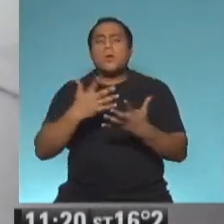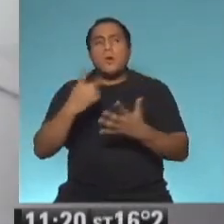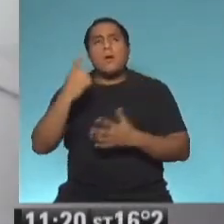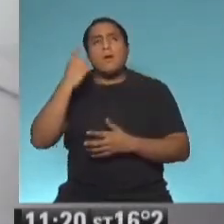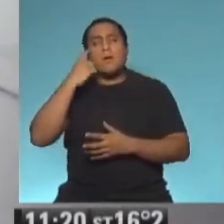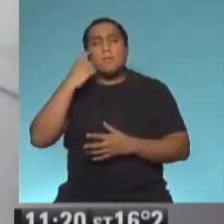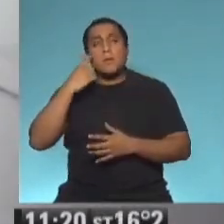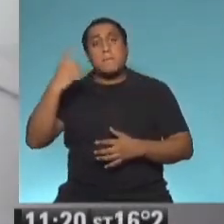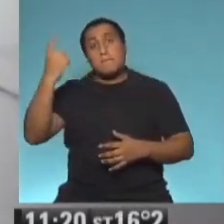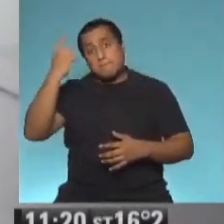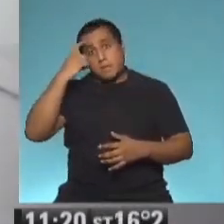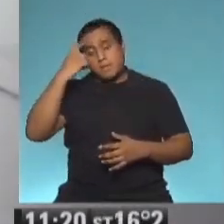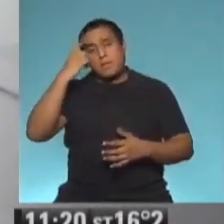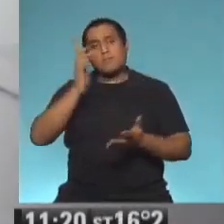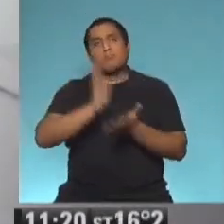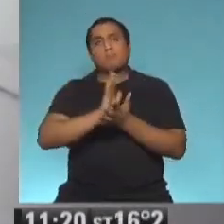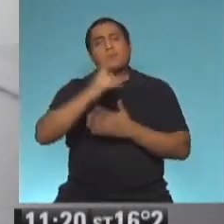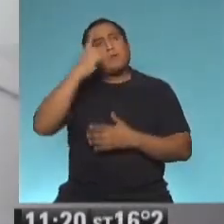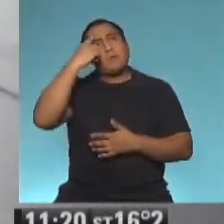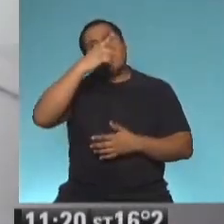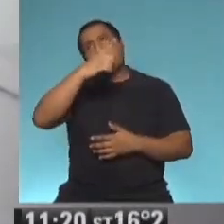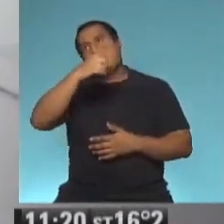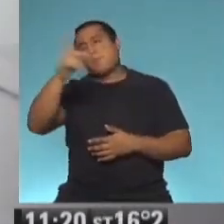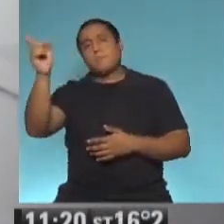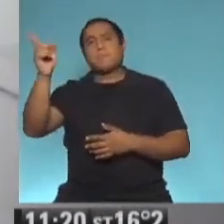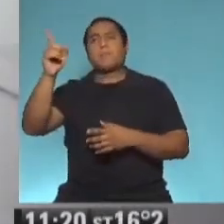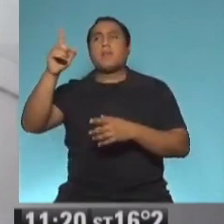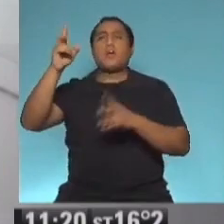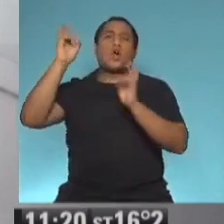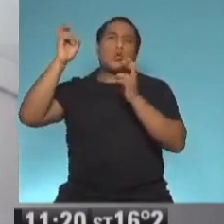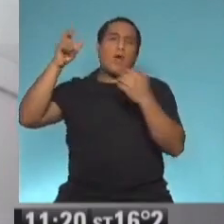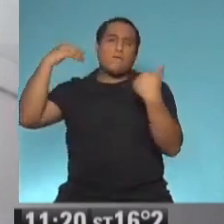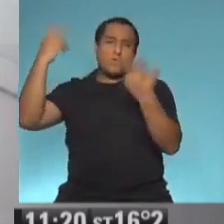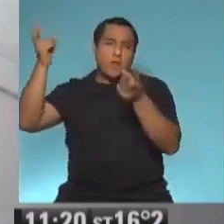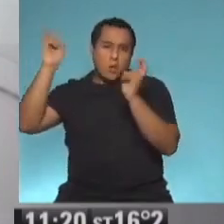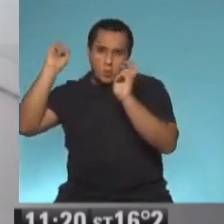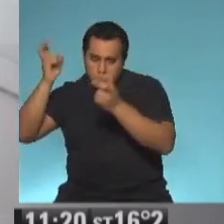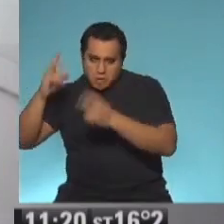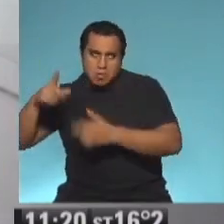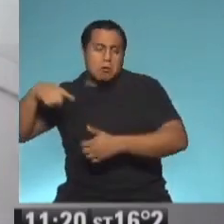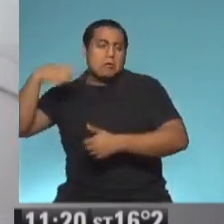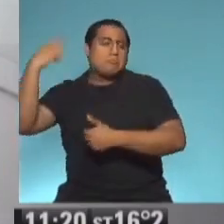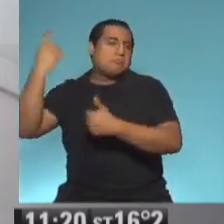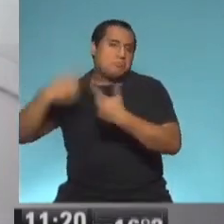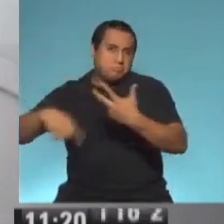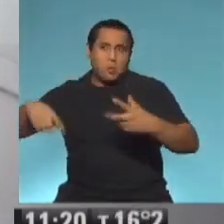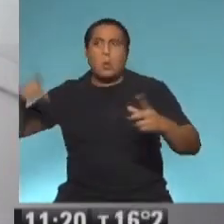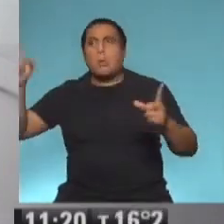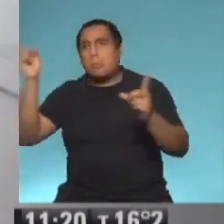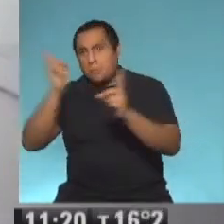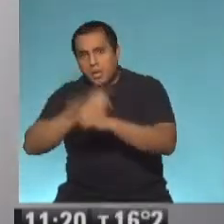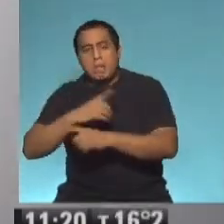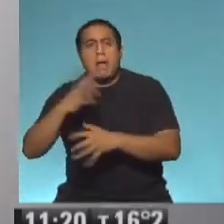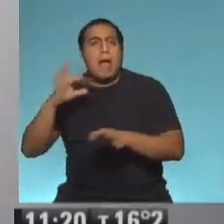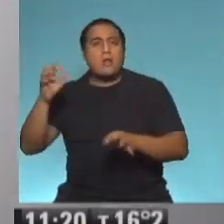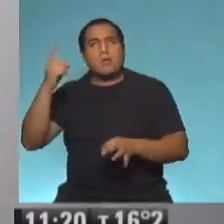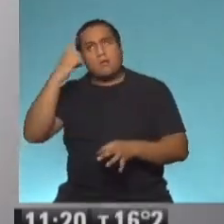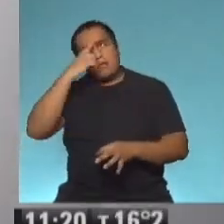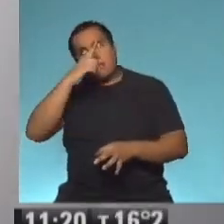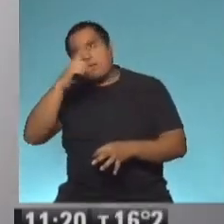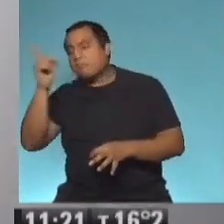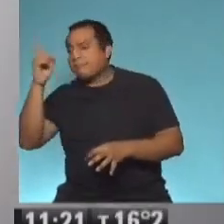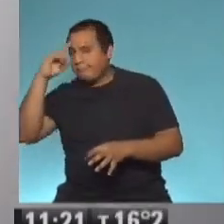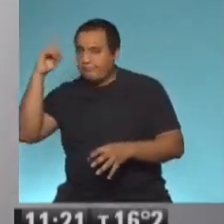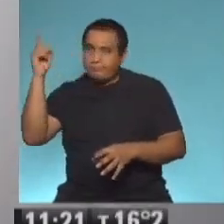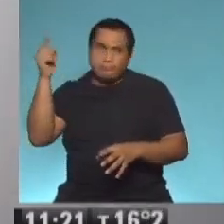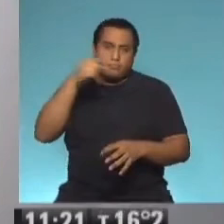mente se vaya, porque se va a ir a los ruidos de afuera, a lo que tenés que hacer, al problema que podés llegar a tener, tenés que